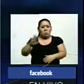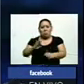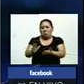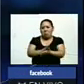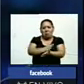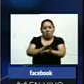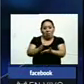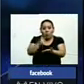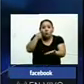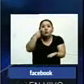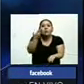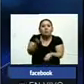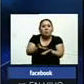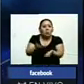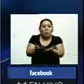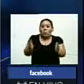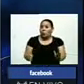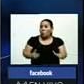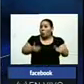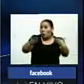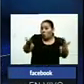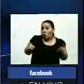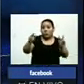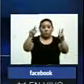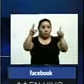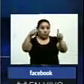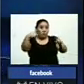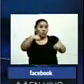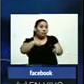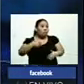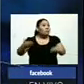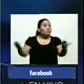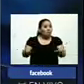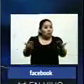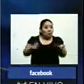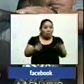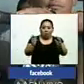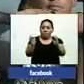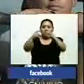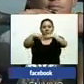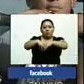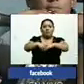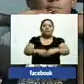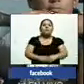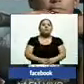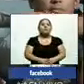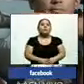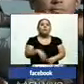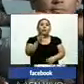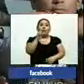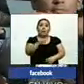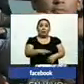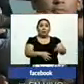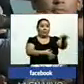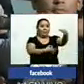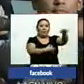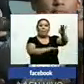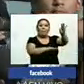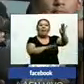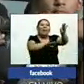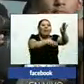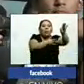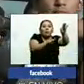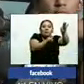no aporta ni una tan sola prueba sobre los delitos que me imputa. El caso está por caerse. A partir de los gastos reservados,